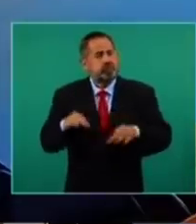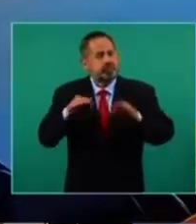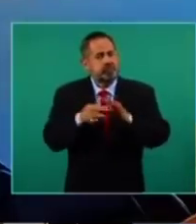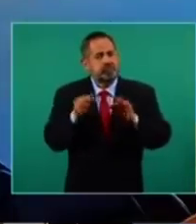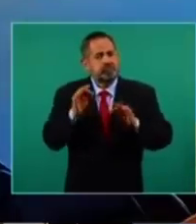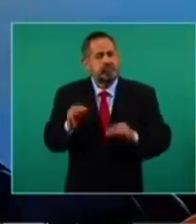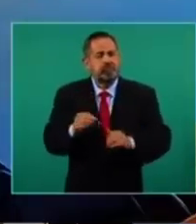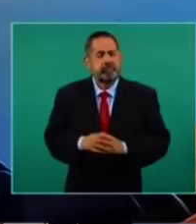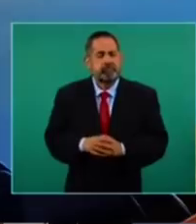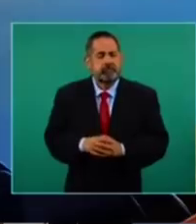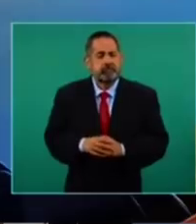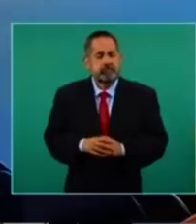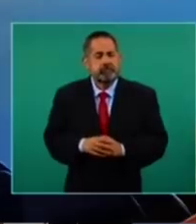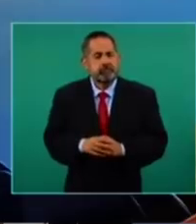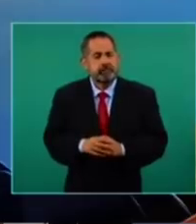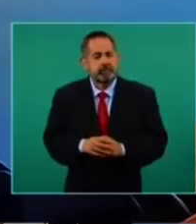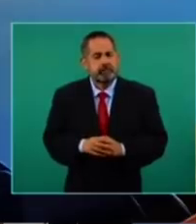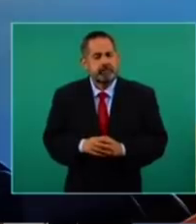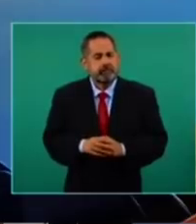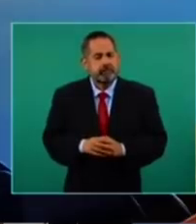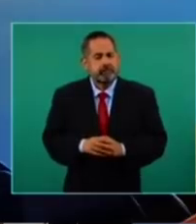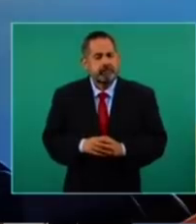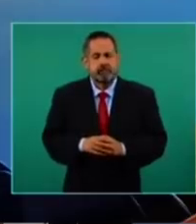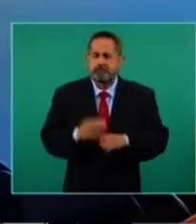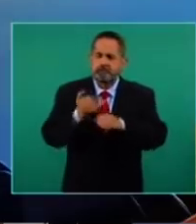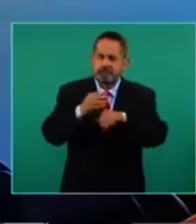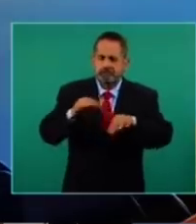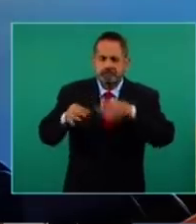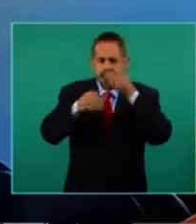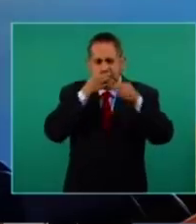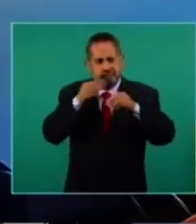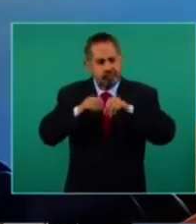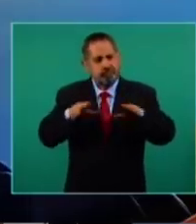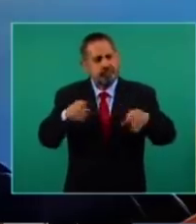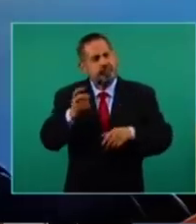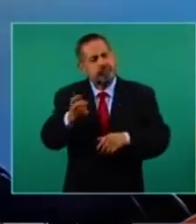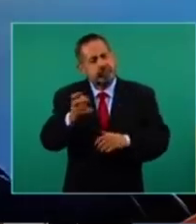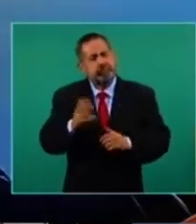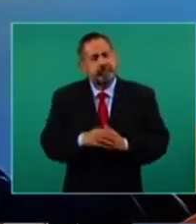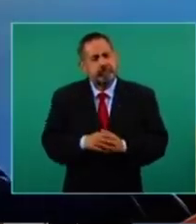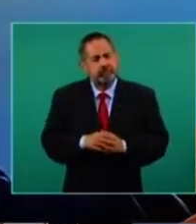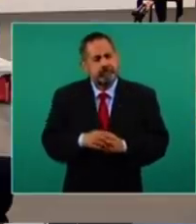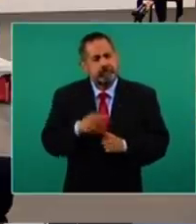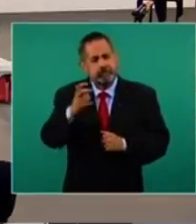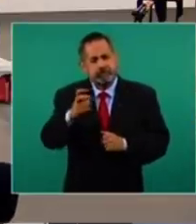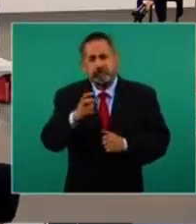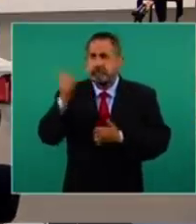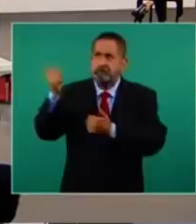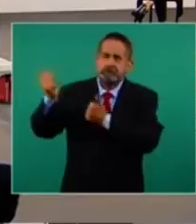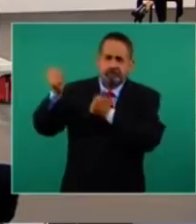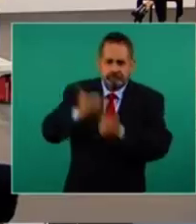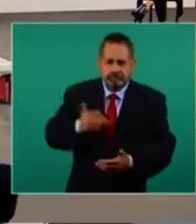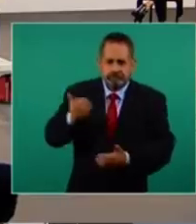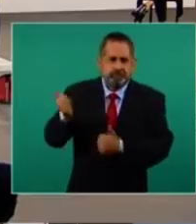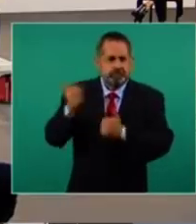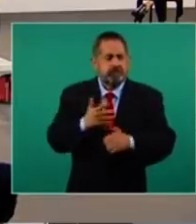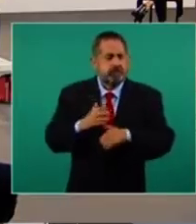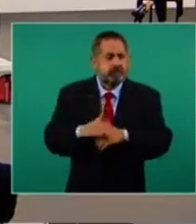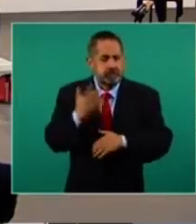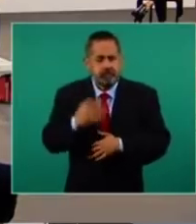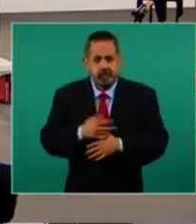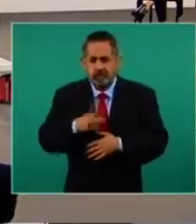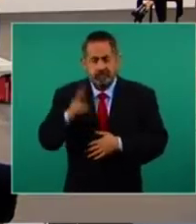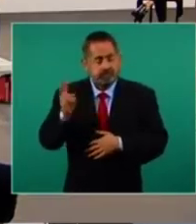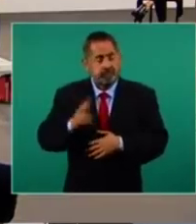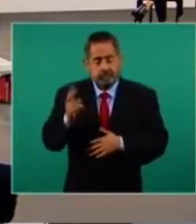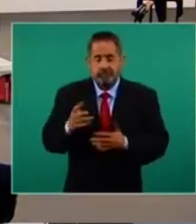informar sobre estos envíos, porque en